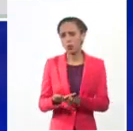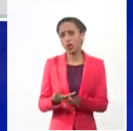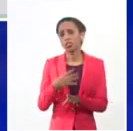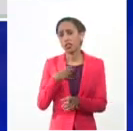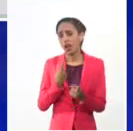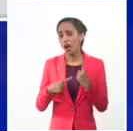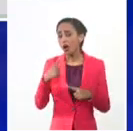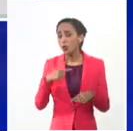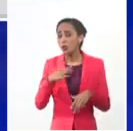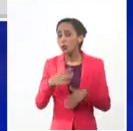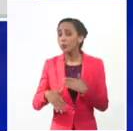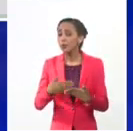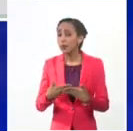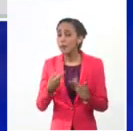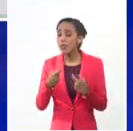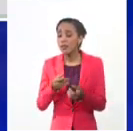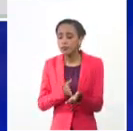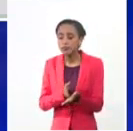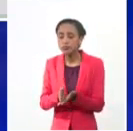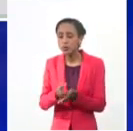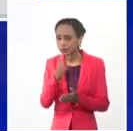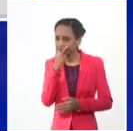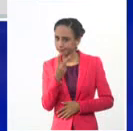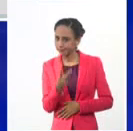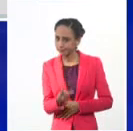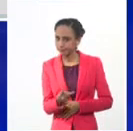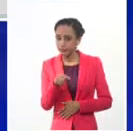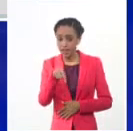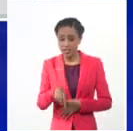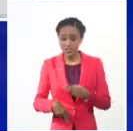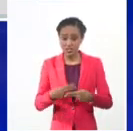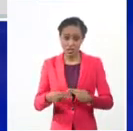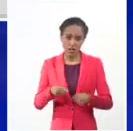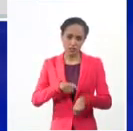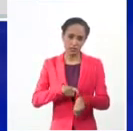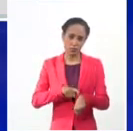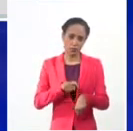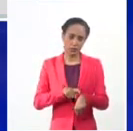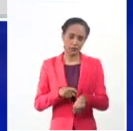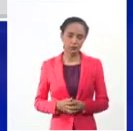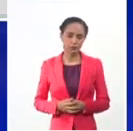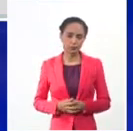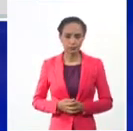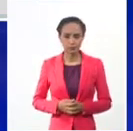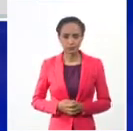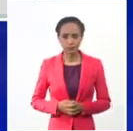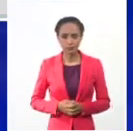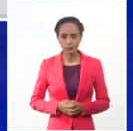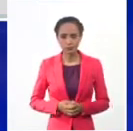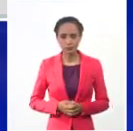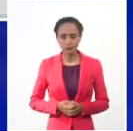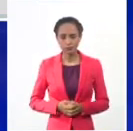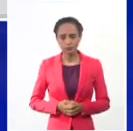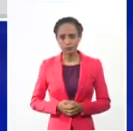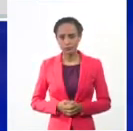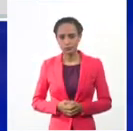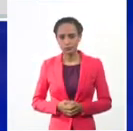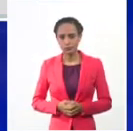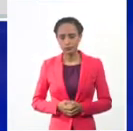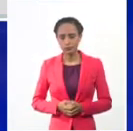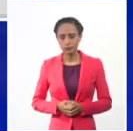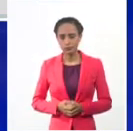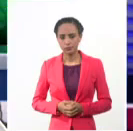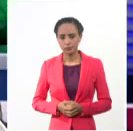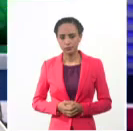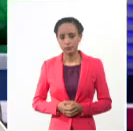que darle continuidad, como se está haciendo en estos momentos. Y también, fíjense, el